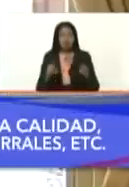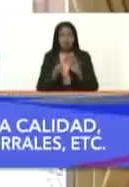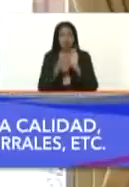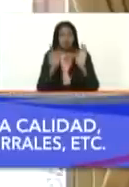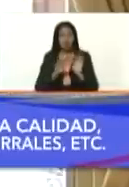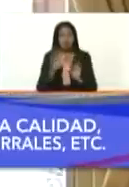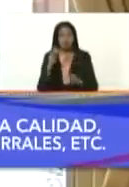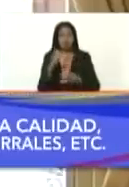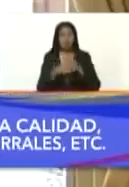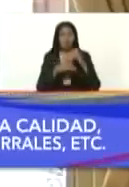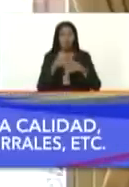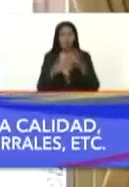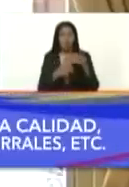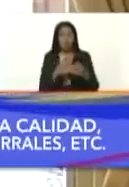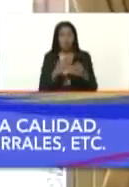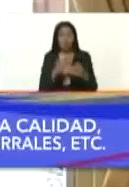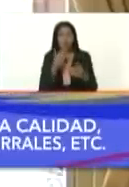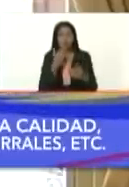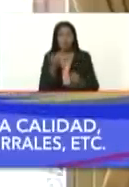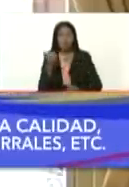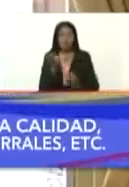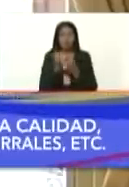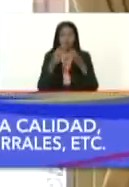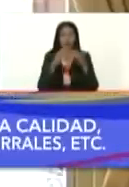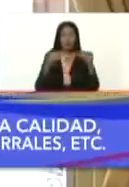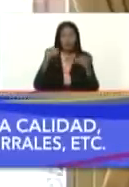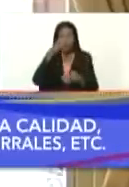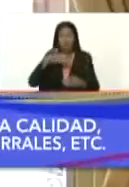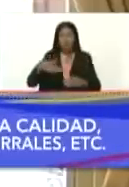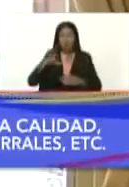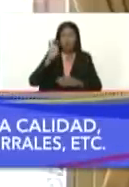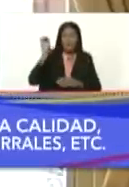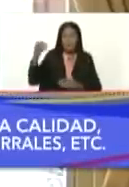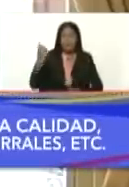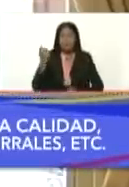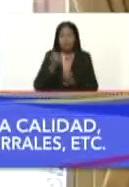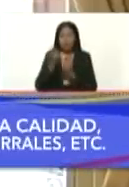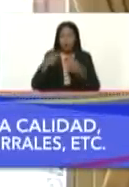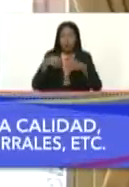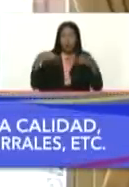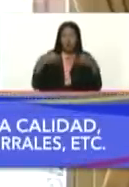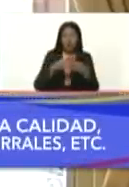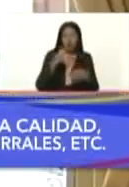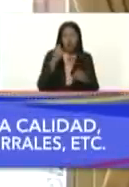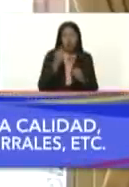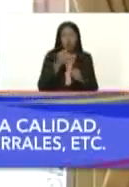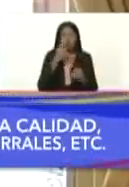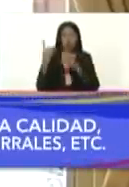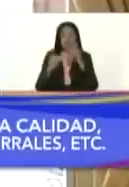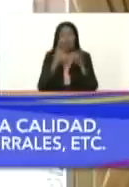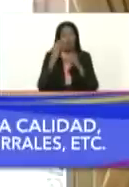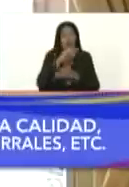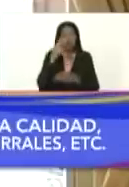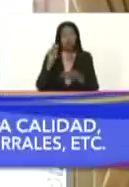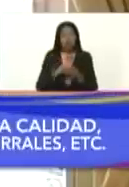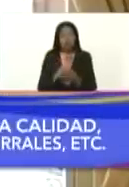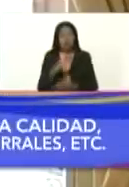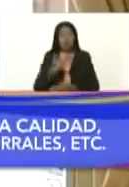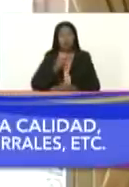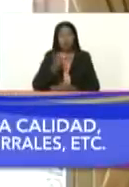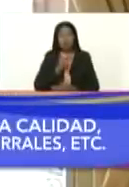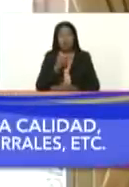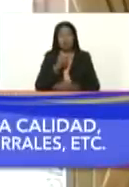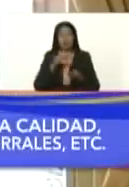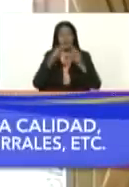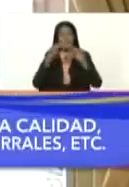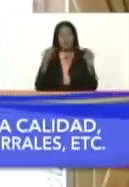paso a paso pido el apoyo de todo el país a la mesa de diálogo nacional qué es una oportunidad de paz